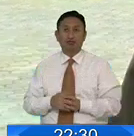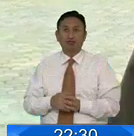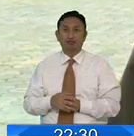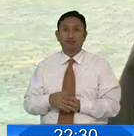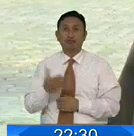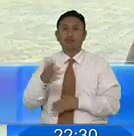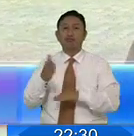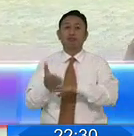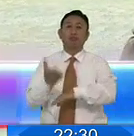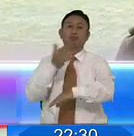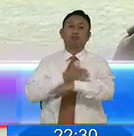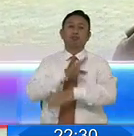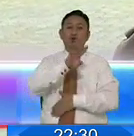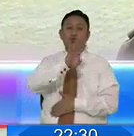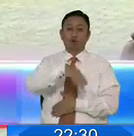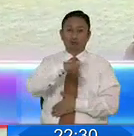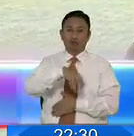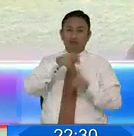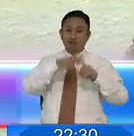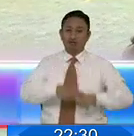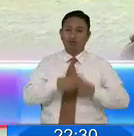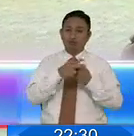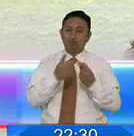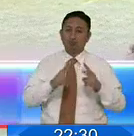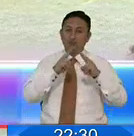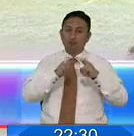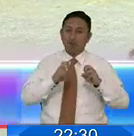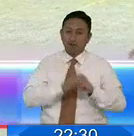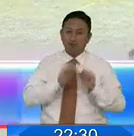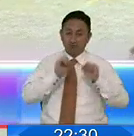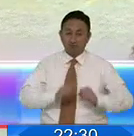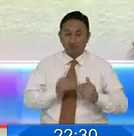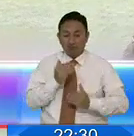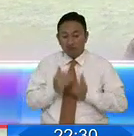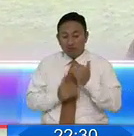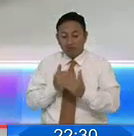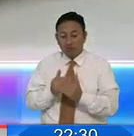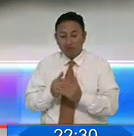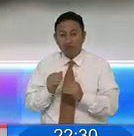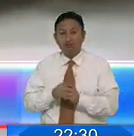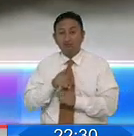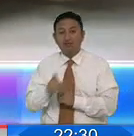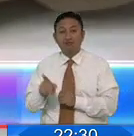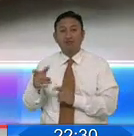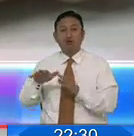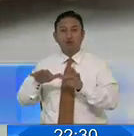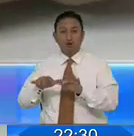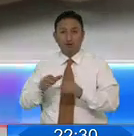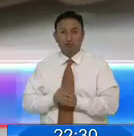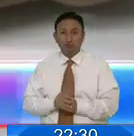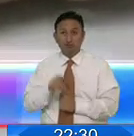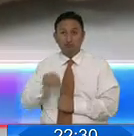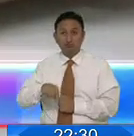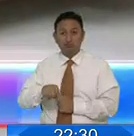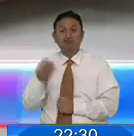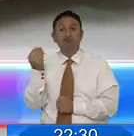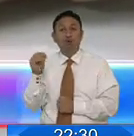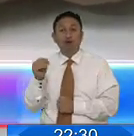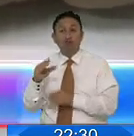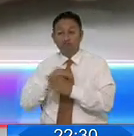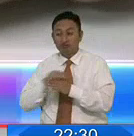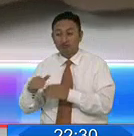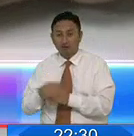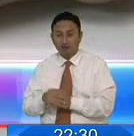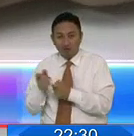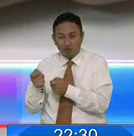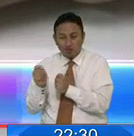meses se abre una indagación y se realiza el seguimiento a una ip el sospechoso reclutaba a los menores con engaños